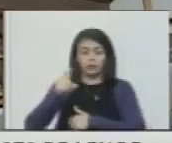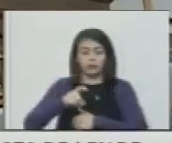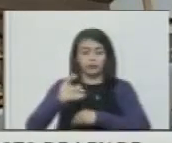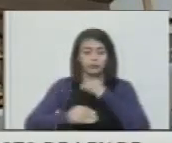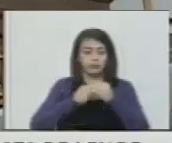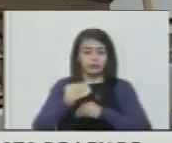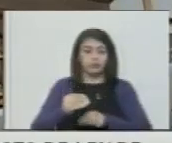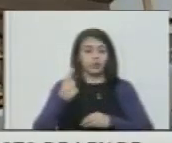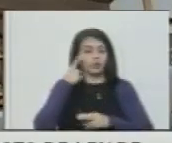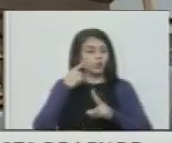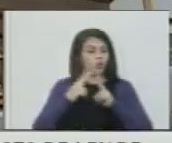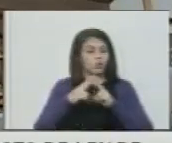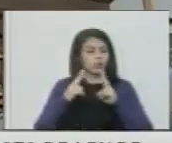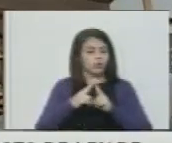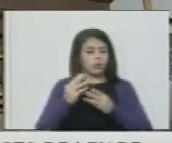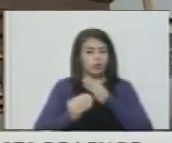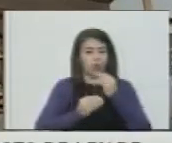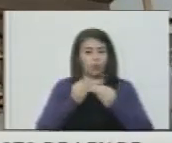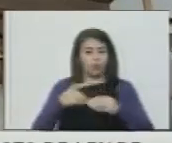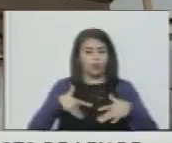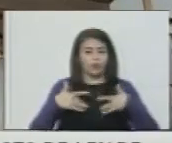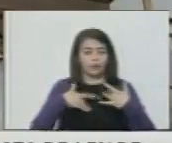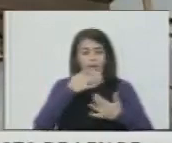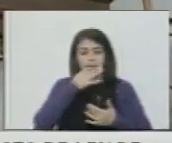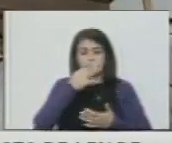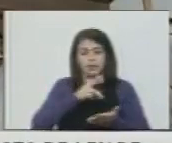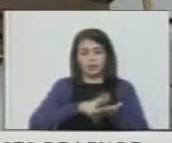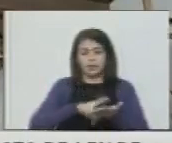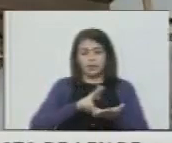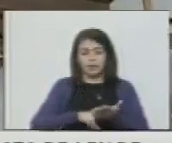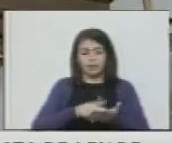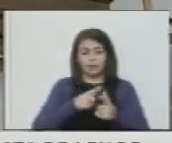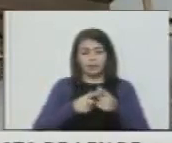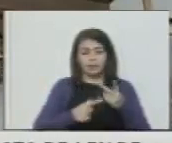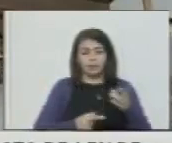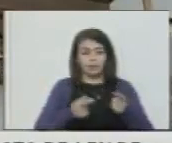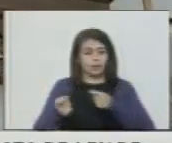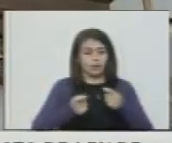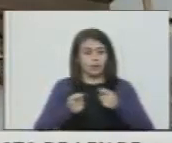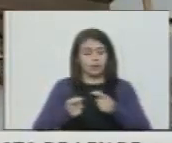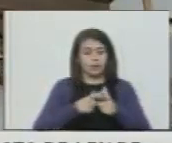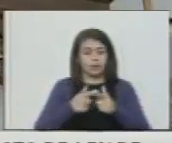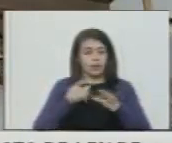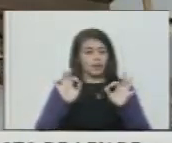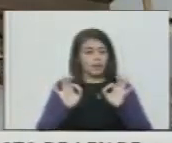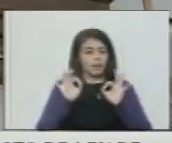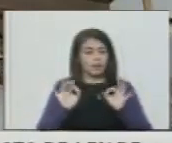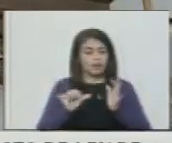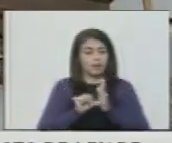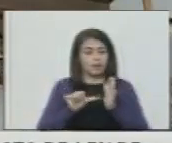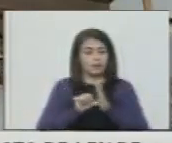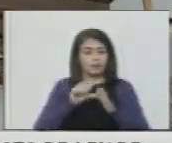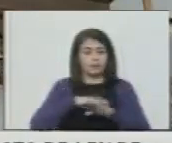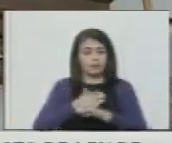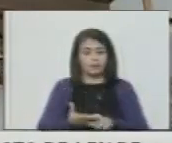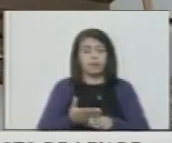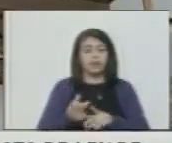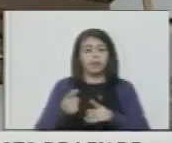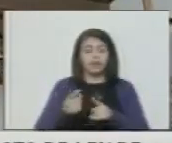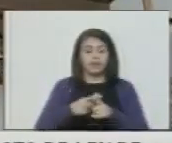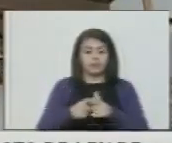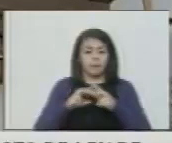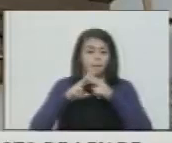publicaciones necesarias a fin de dar a conocer la situación de la actividad aseguradora y los sujetos regulados, especialmente en lo relativo